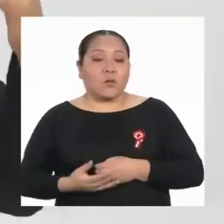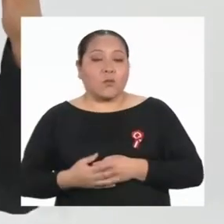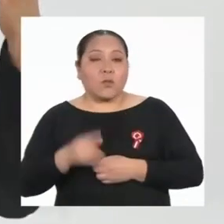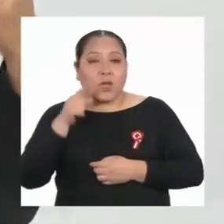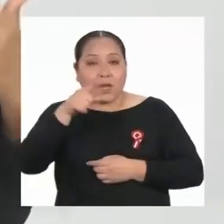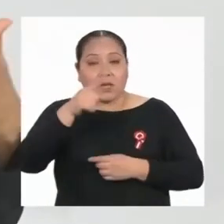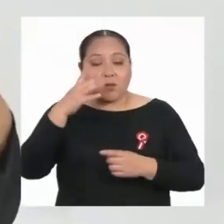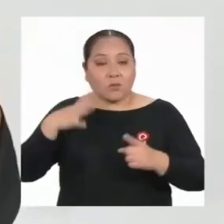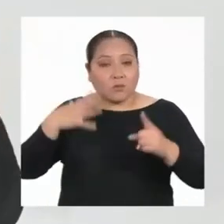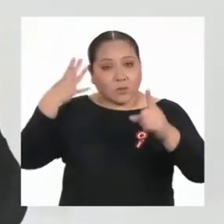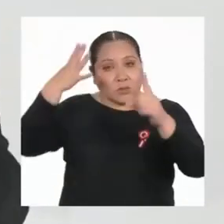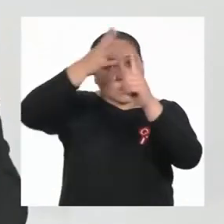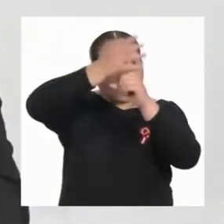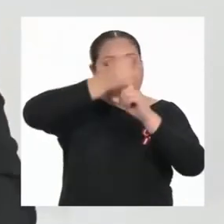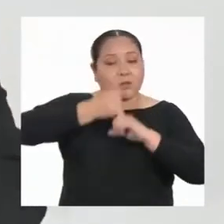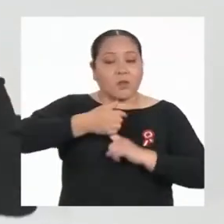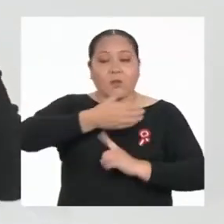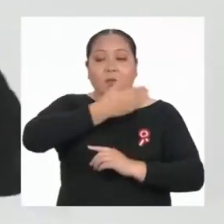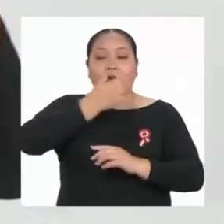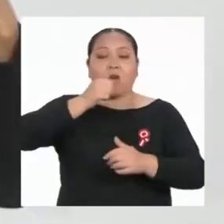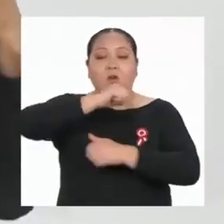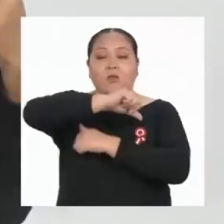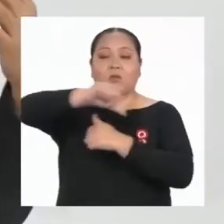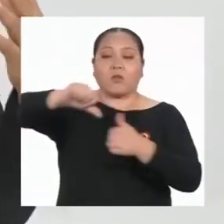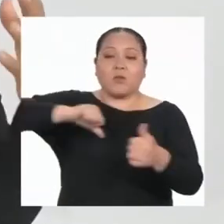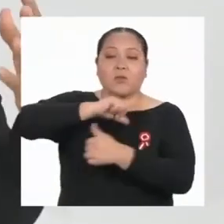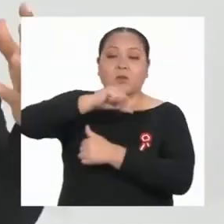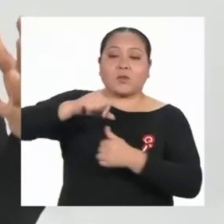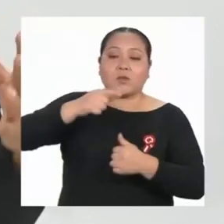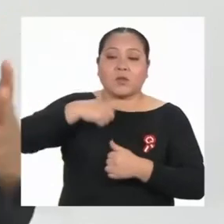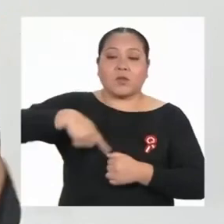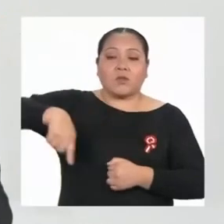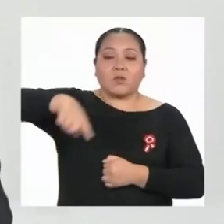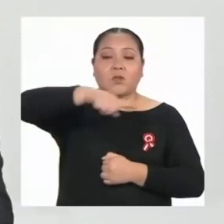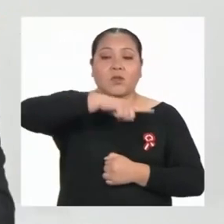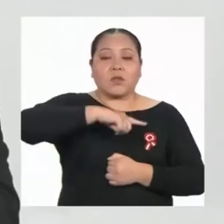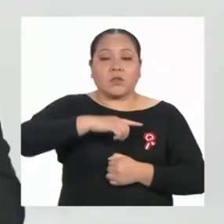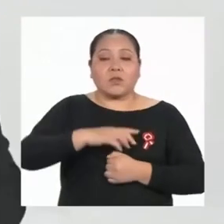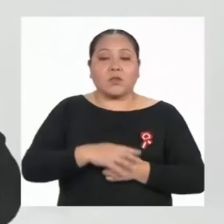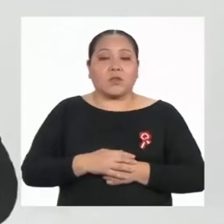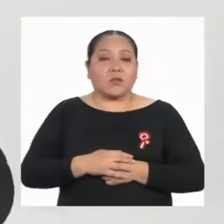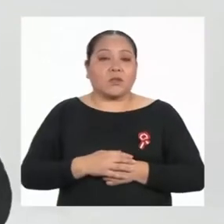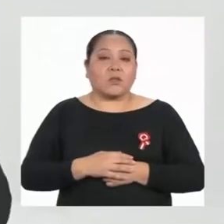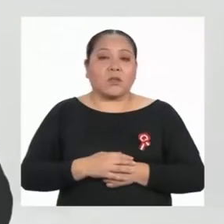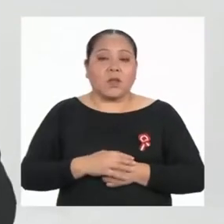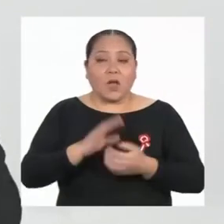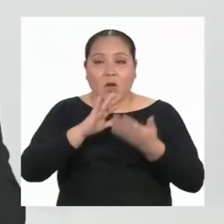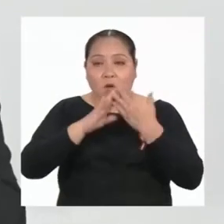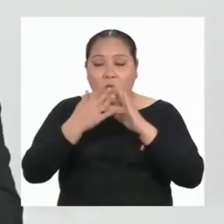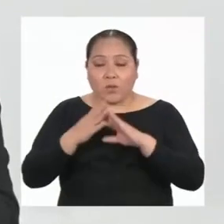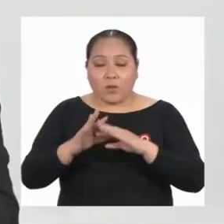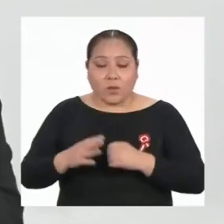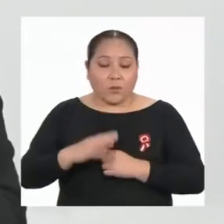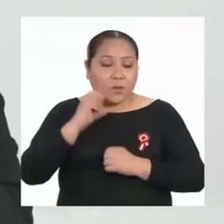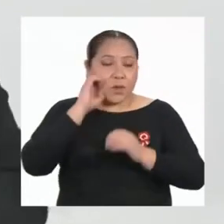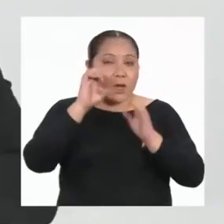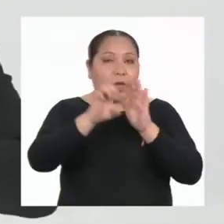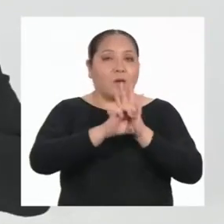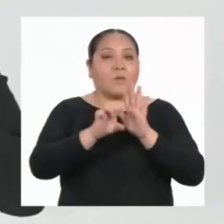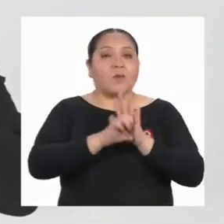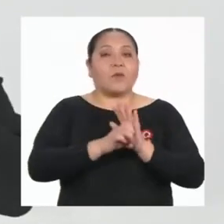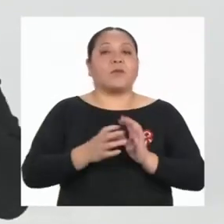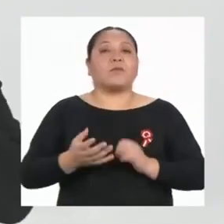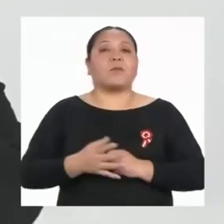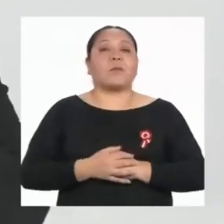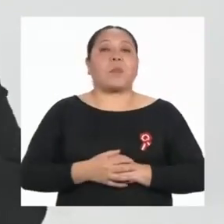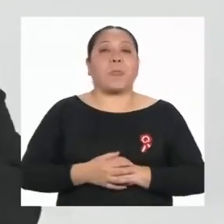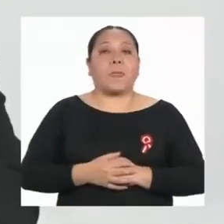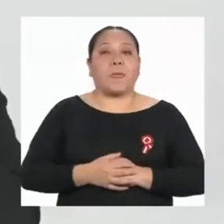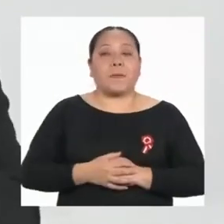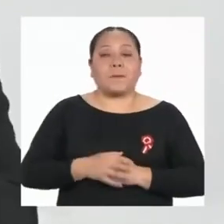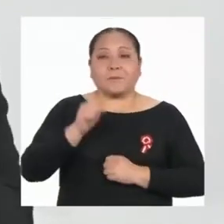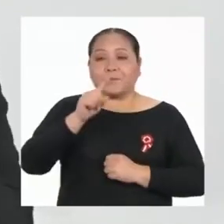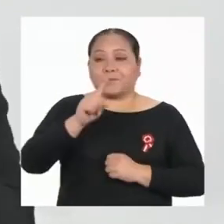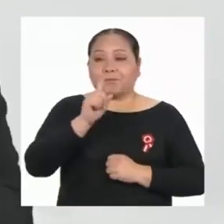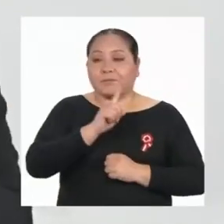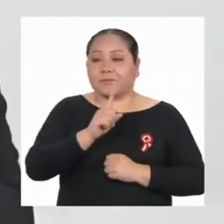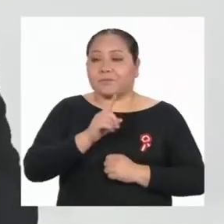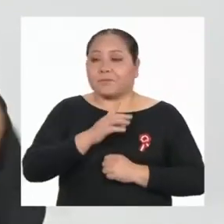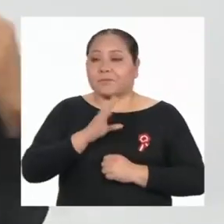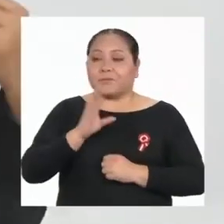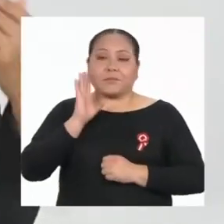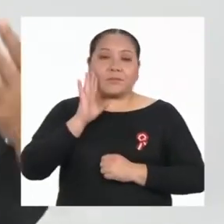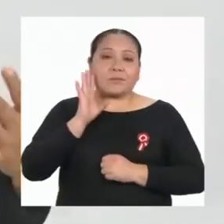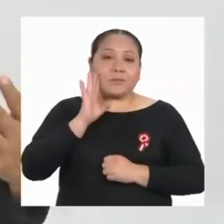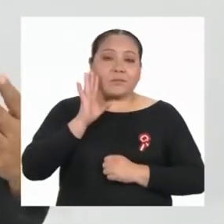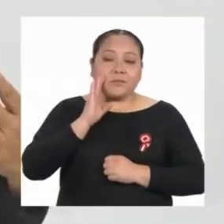lograr la buena convivencia en nuestra comunidad. Por ejemplo, frente a arrojar la